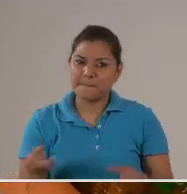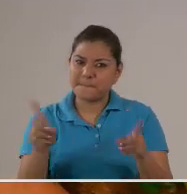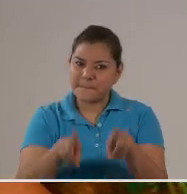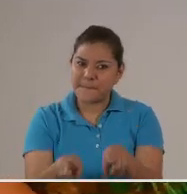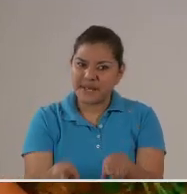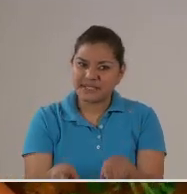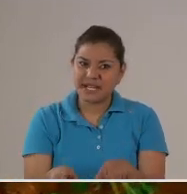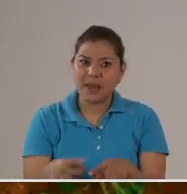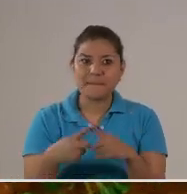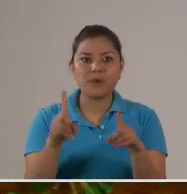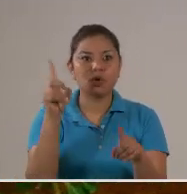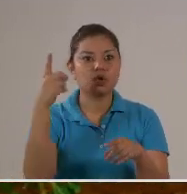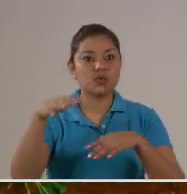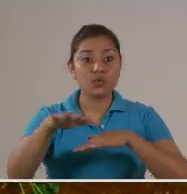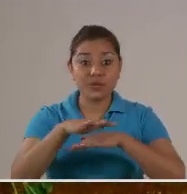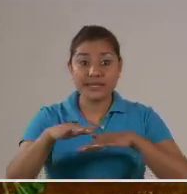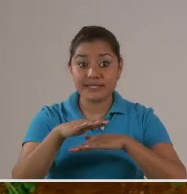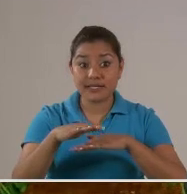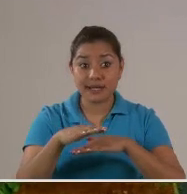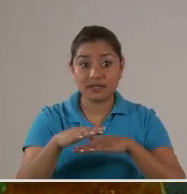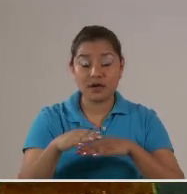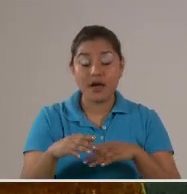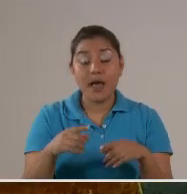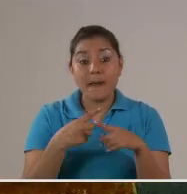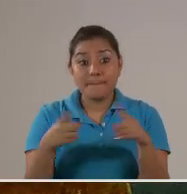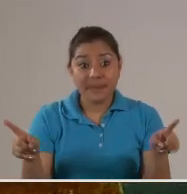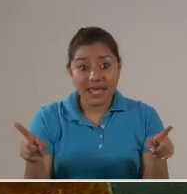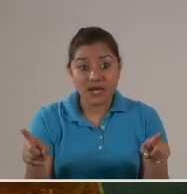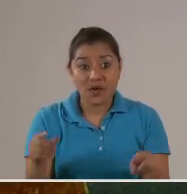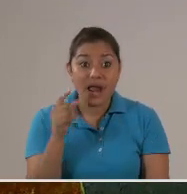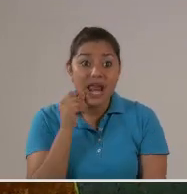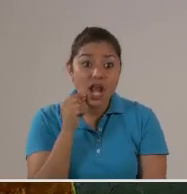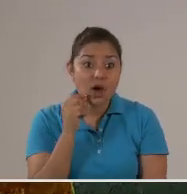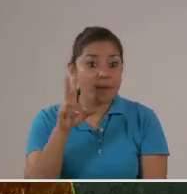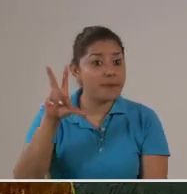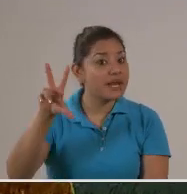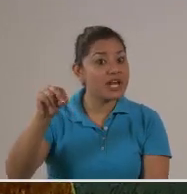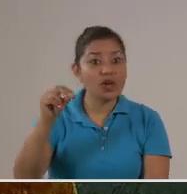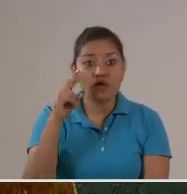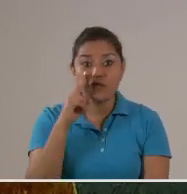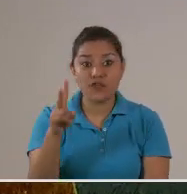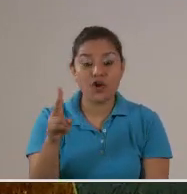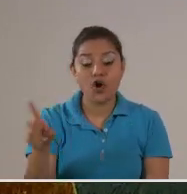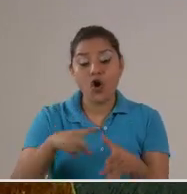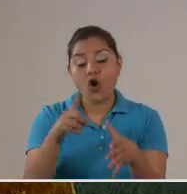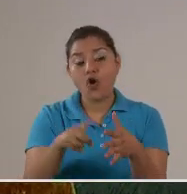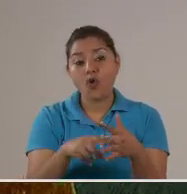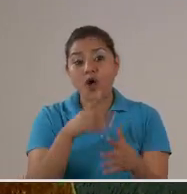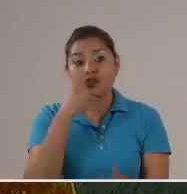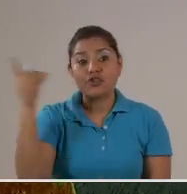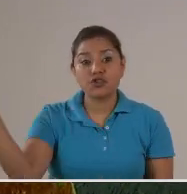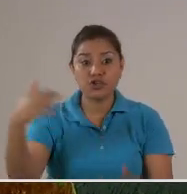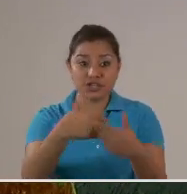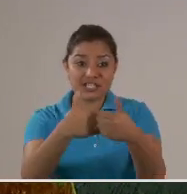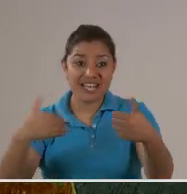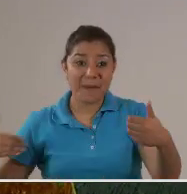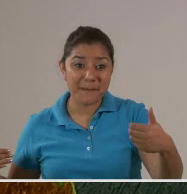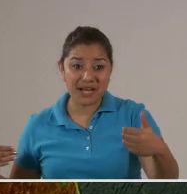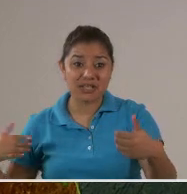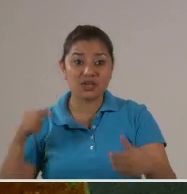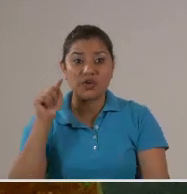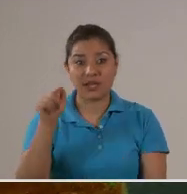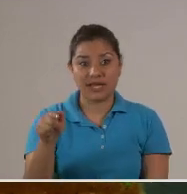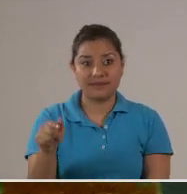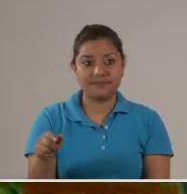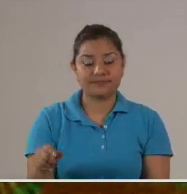ahí pero él no se dio cuenta es decir él venía en una debacle pero tremenda Entonces yo insisto